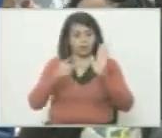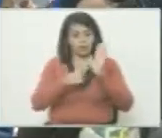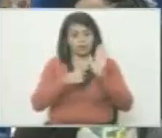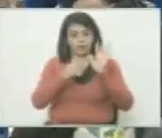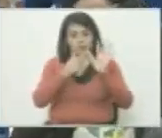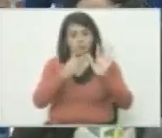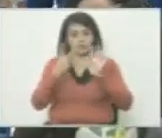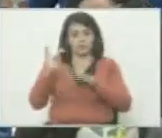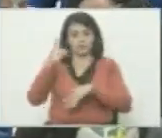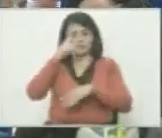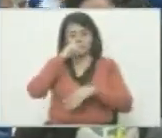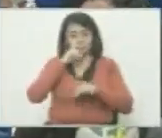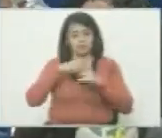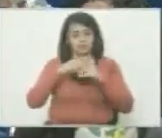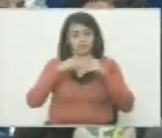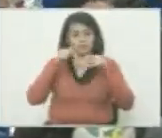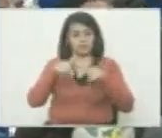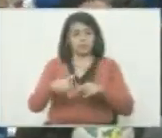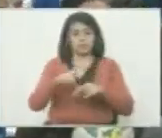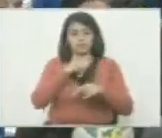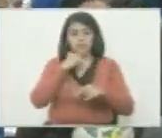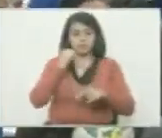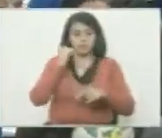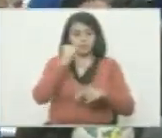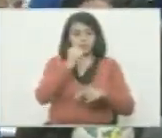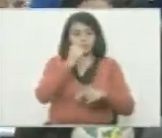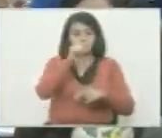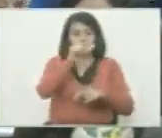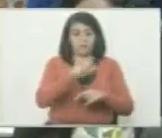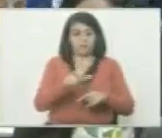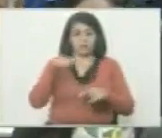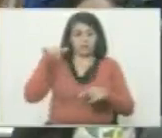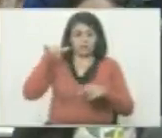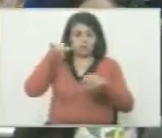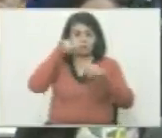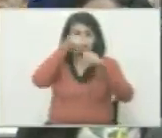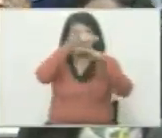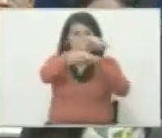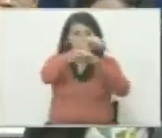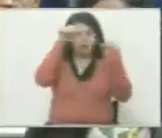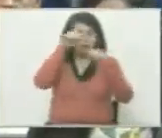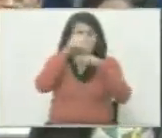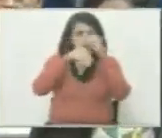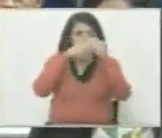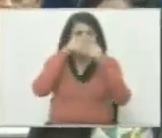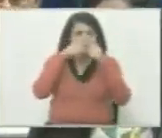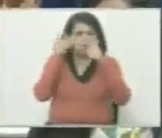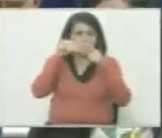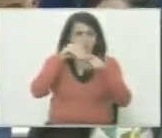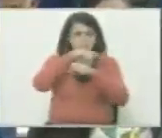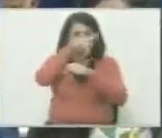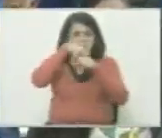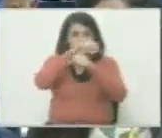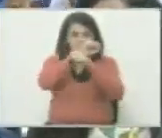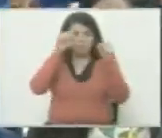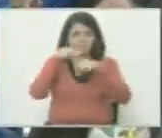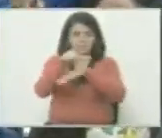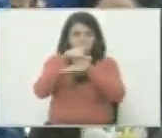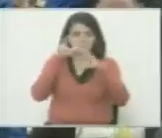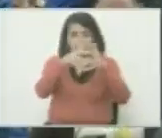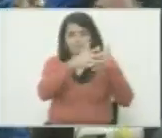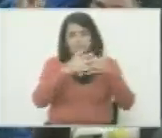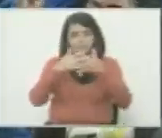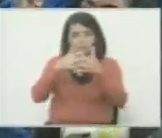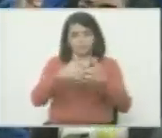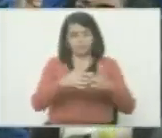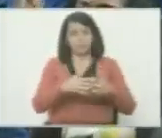77 aniversario del criminal bombardeo que se hiciera con armas atómicas por parte del gobierno de los Estados